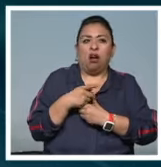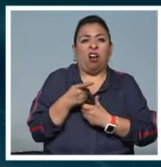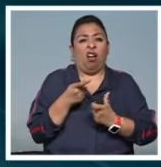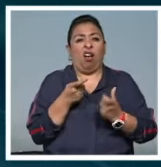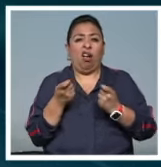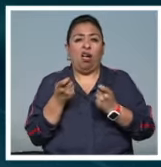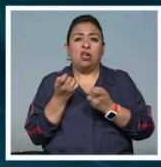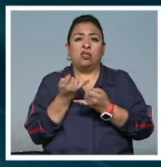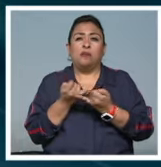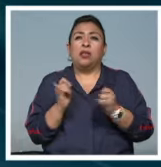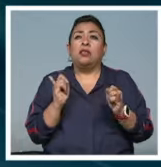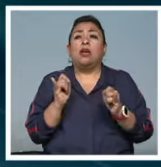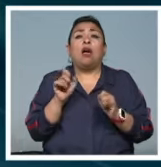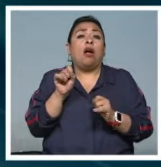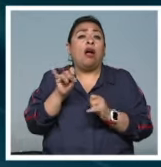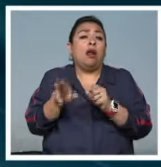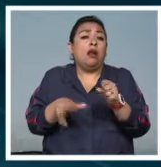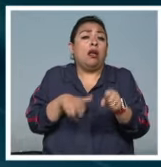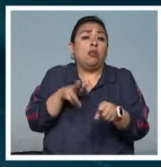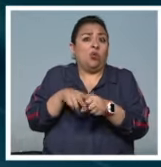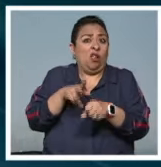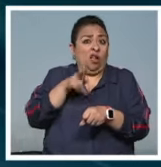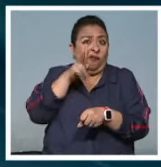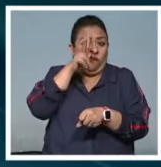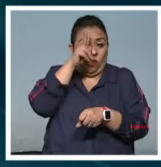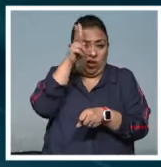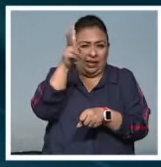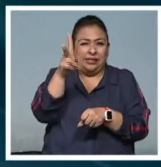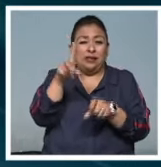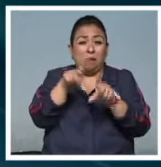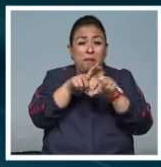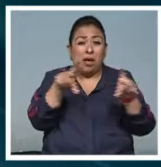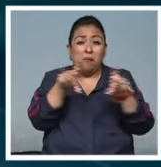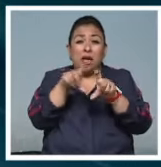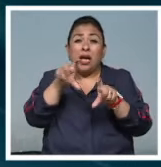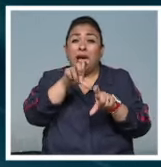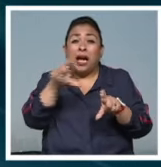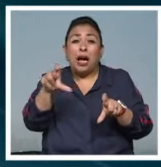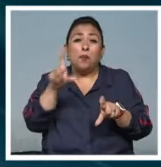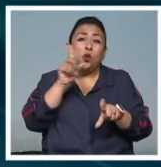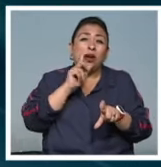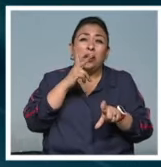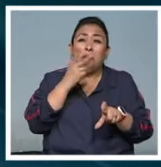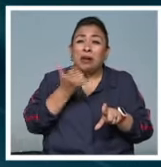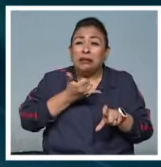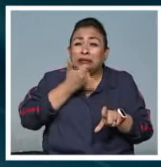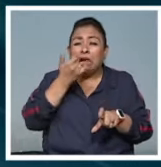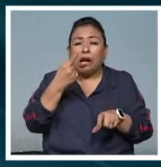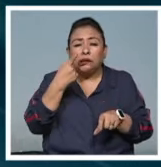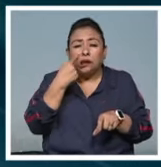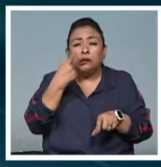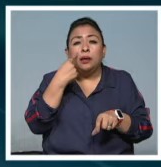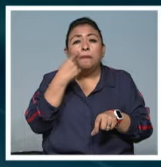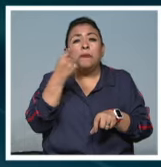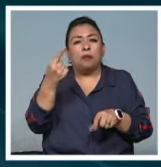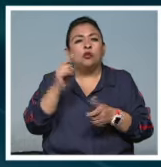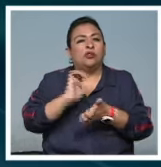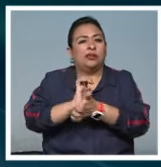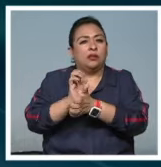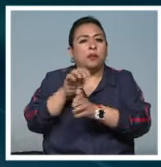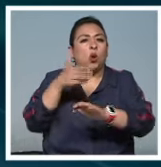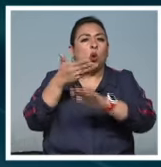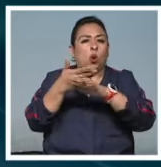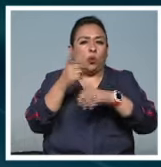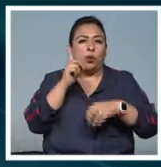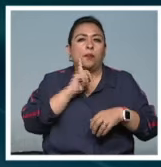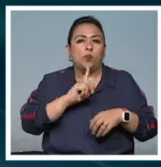y entonces se naturalizan conductas que son violentas. Los estereotipos de género erróneos son una causa frecuente de discriminación contra